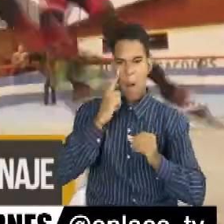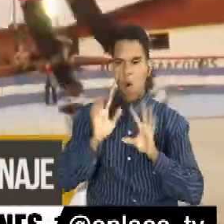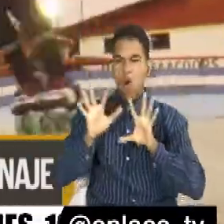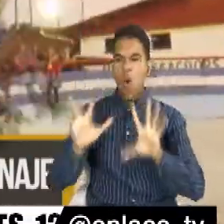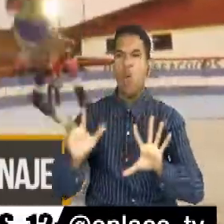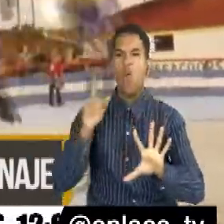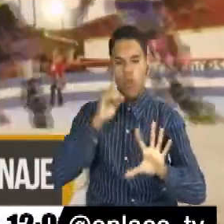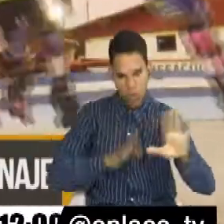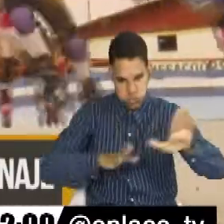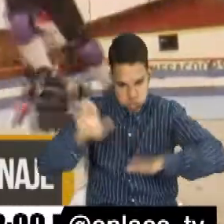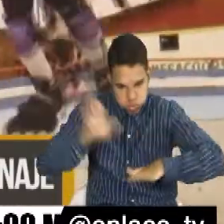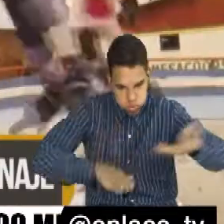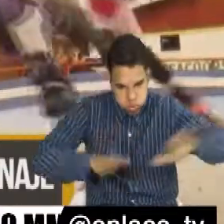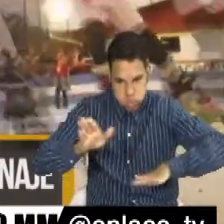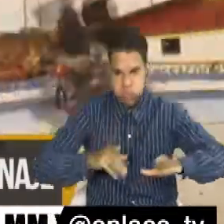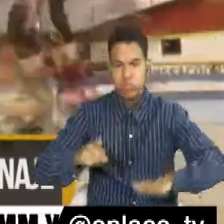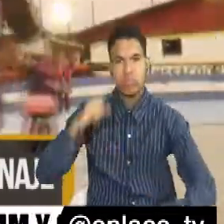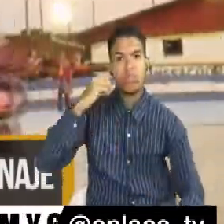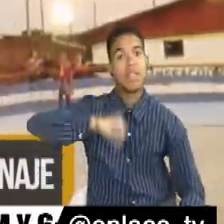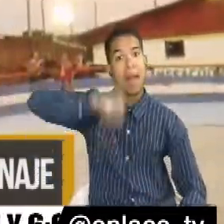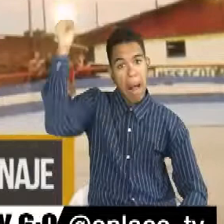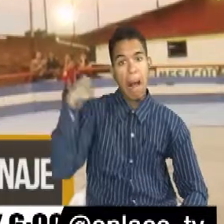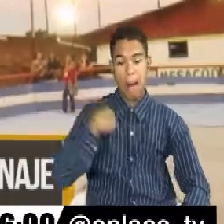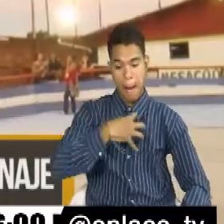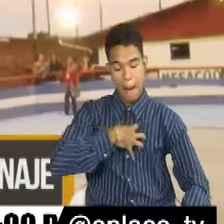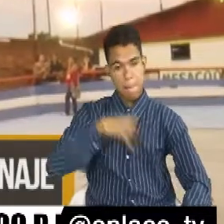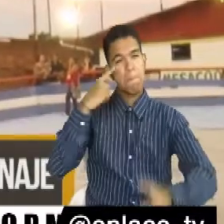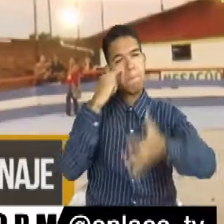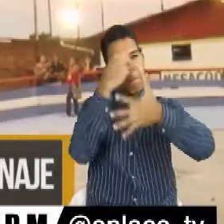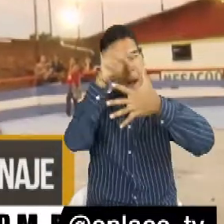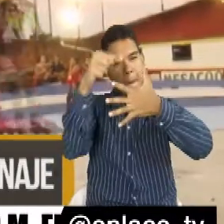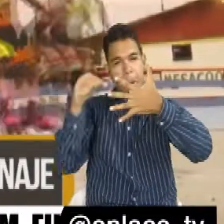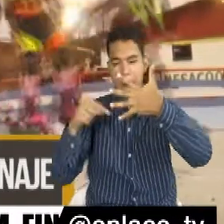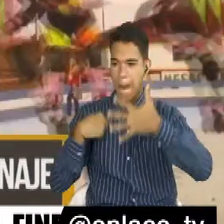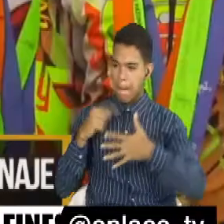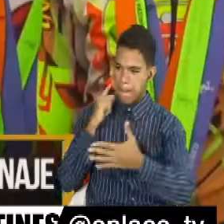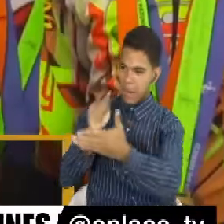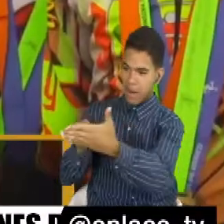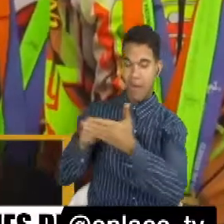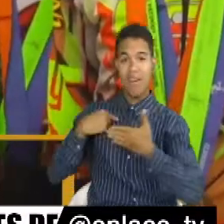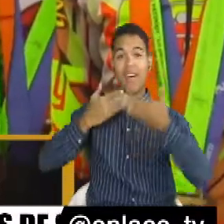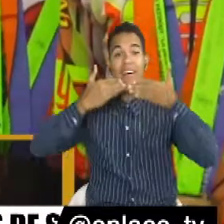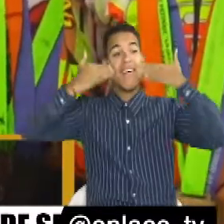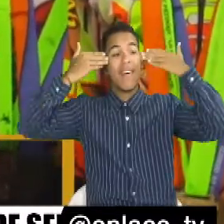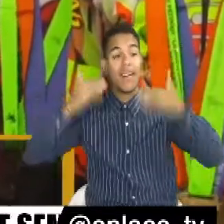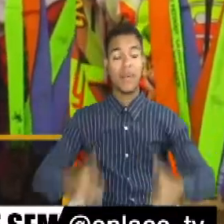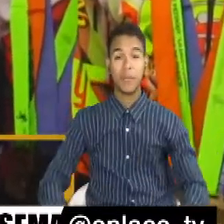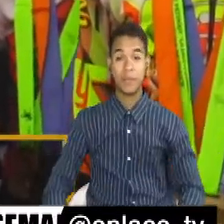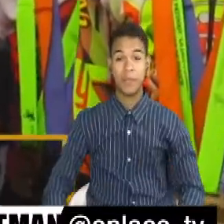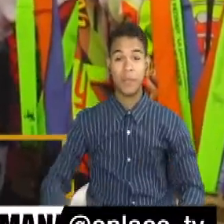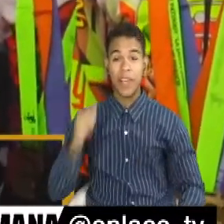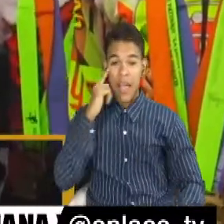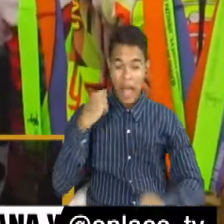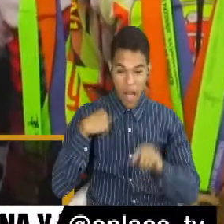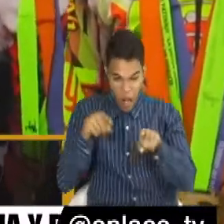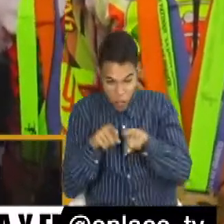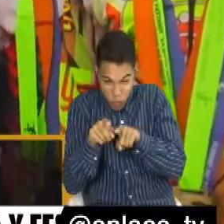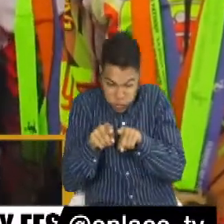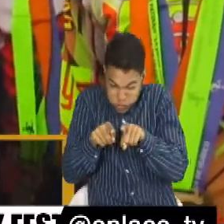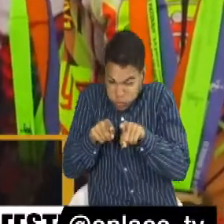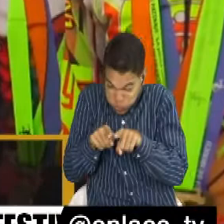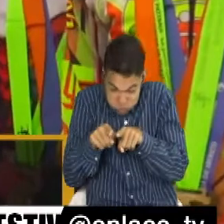protagonistas de esta jornada se mostraron orgullosos y felices con los logros obtenidos. La carrera estuvo muy dura